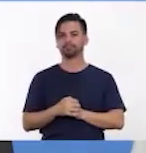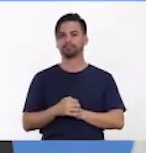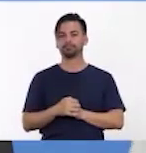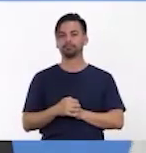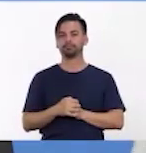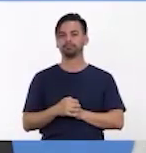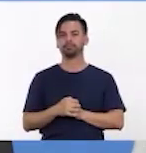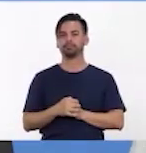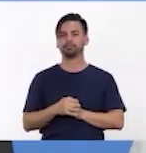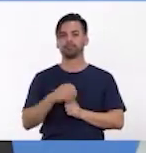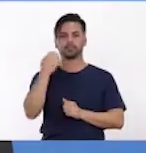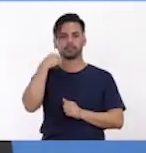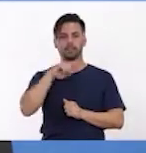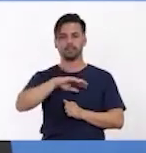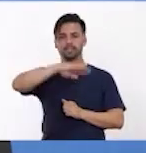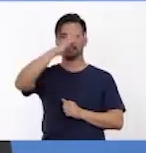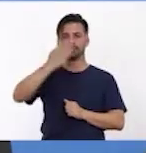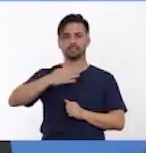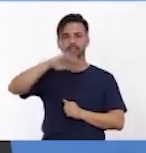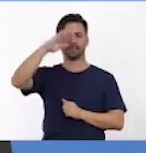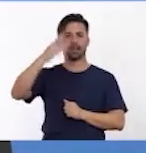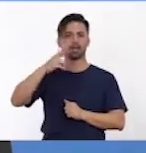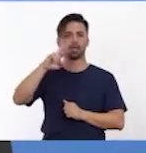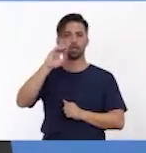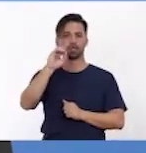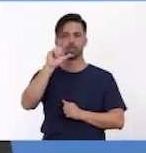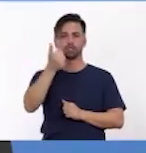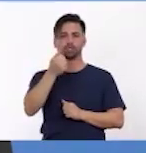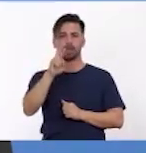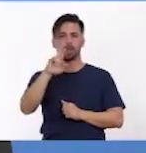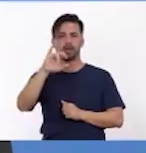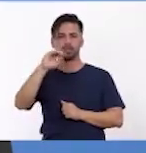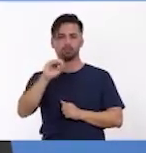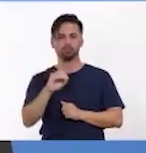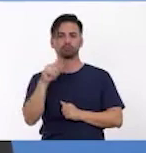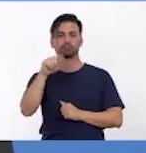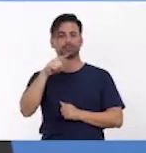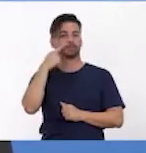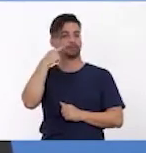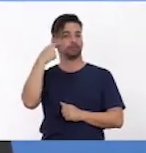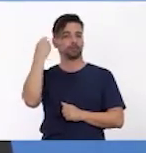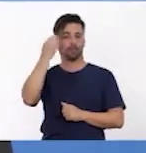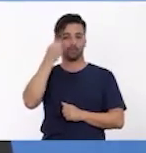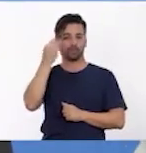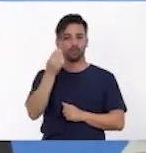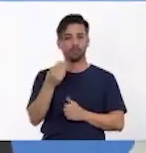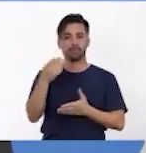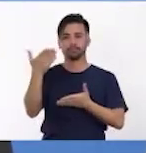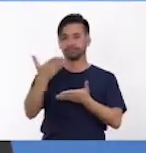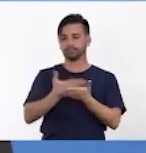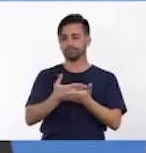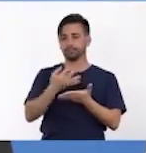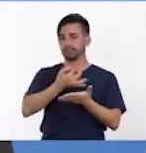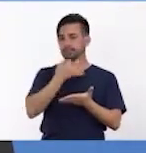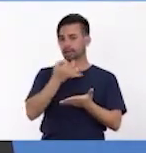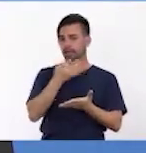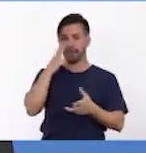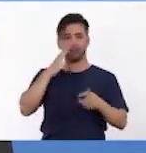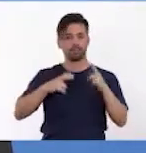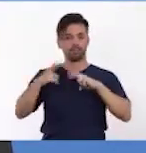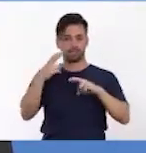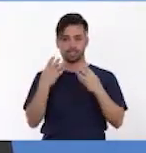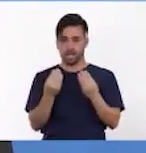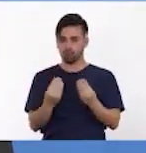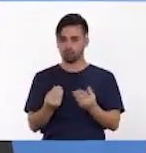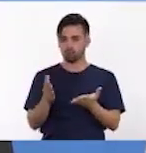del Rosario como reserva de la biosfera. Bueno, hay que trabajar en eso, hay que plantearla. Y cada